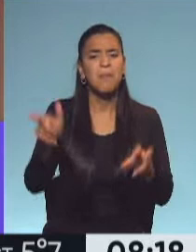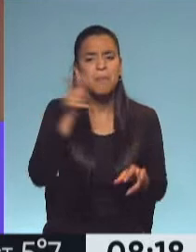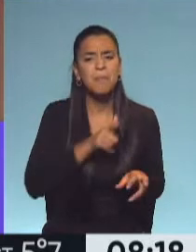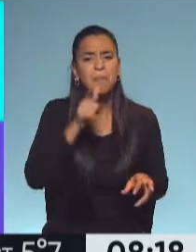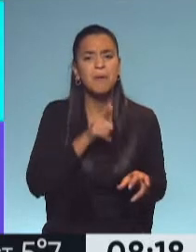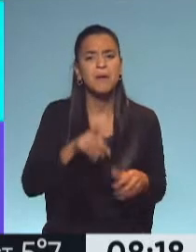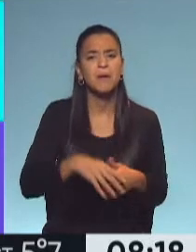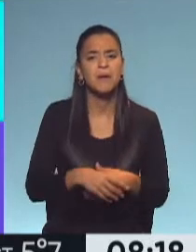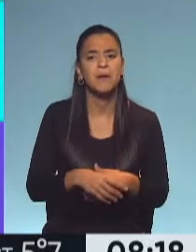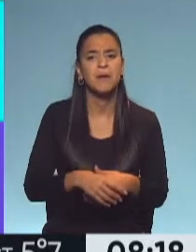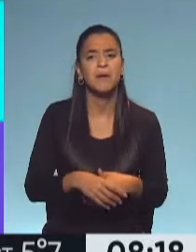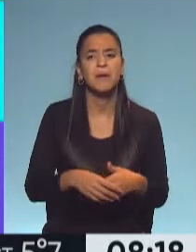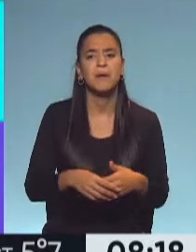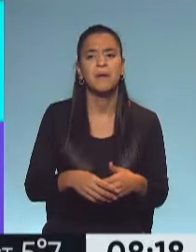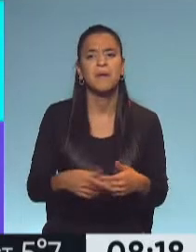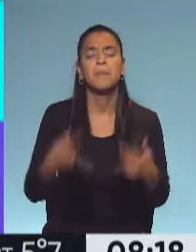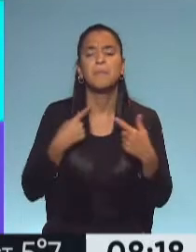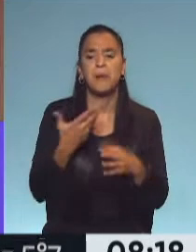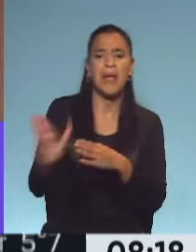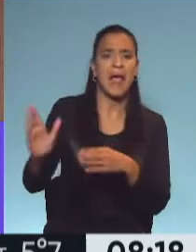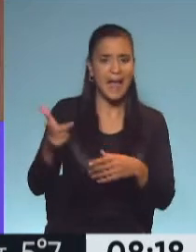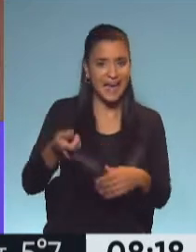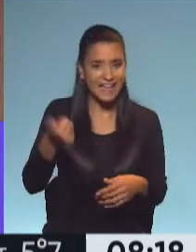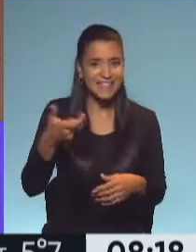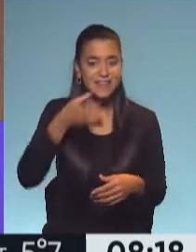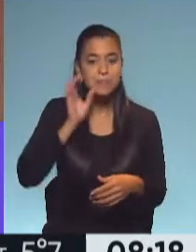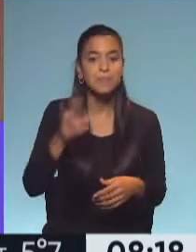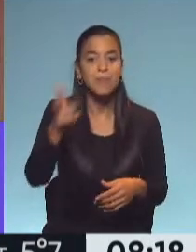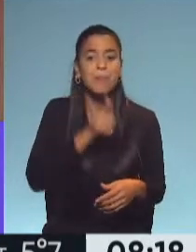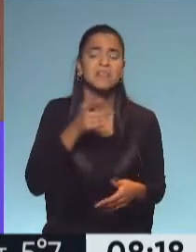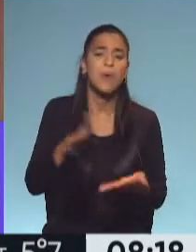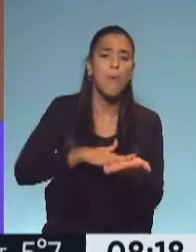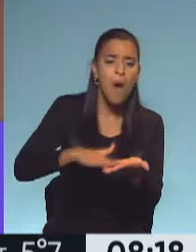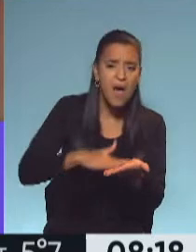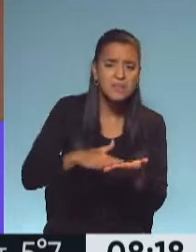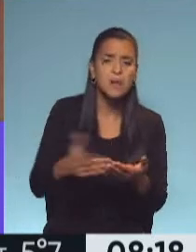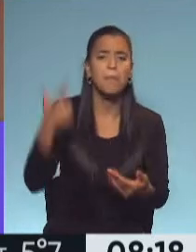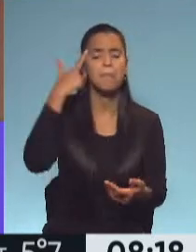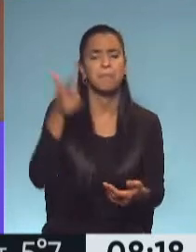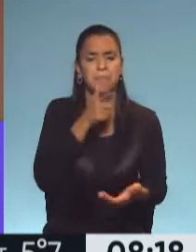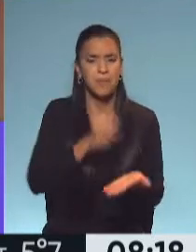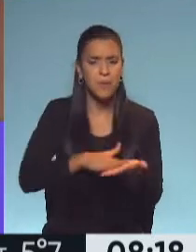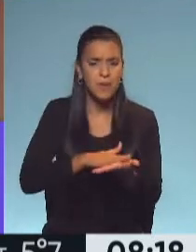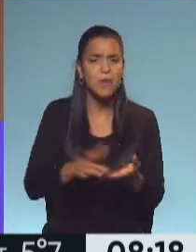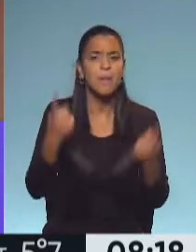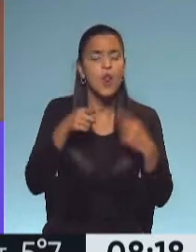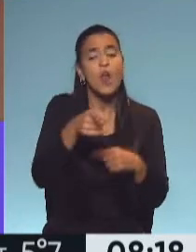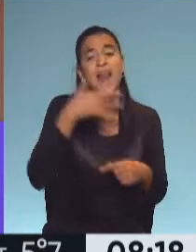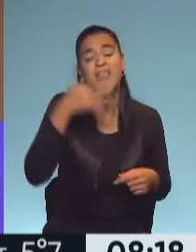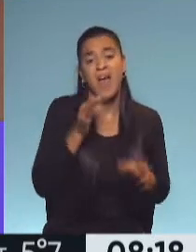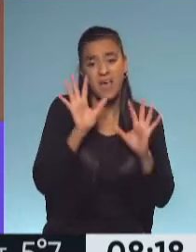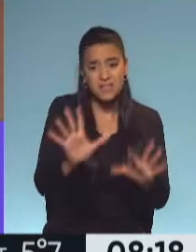tiro el vaso por la tercera vez. Por la emoción. Sí, que parecieran ser básicas, ¿no? Y que no suenan básicas, pero bueno, esa es la realidad